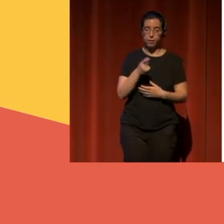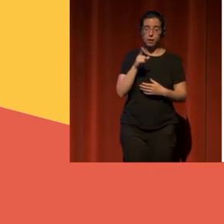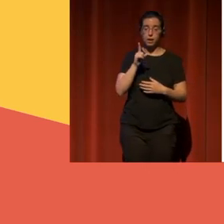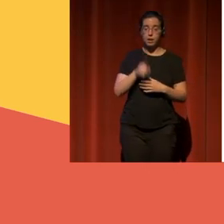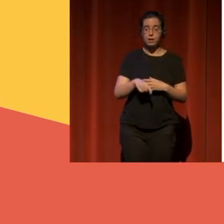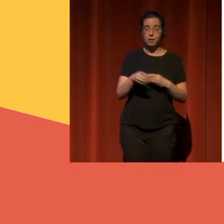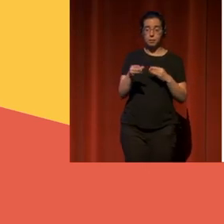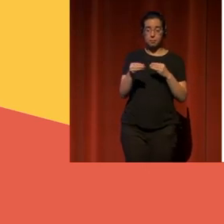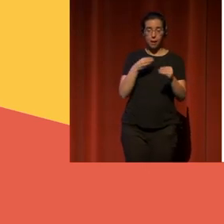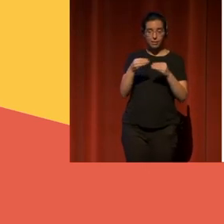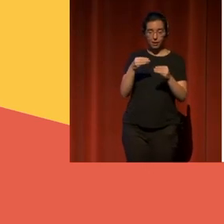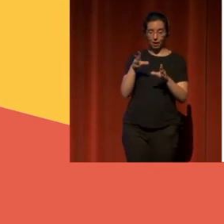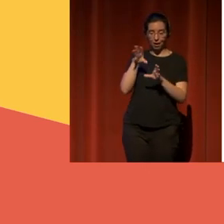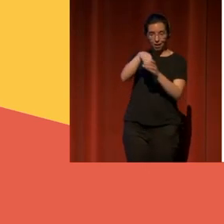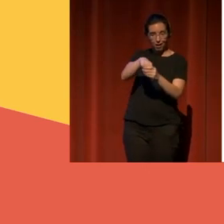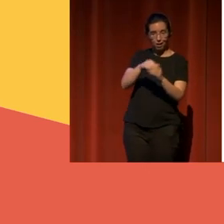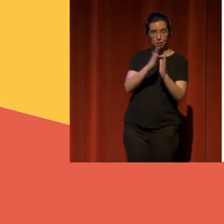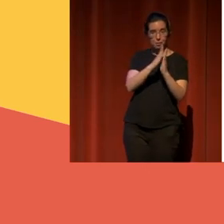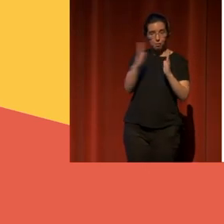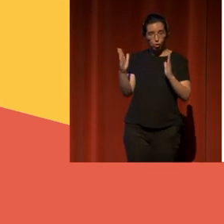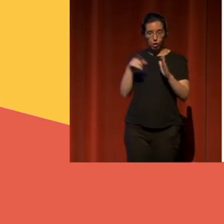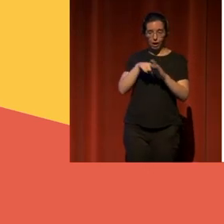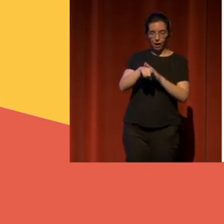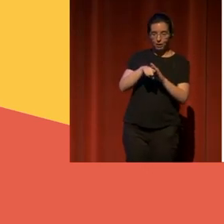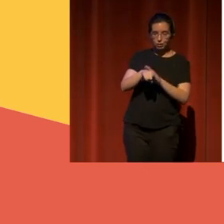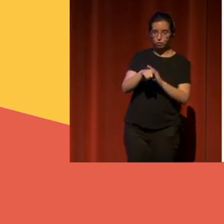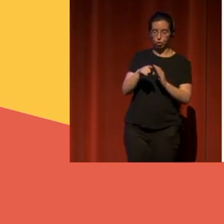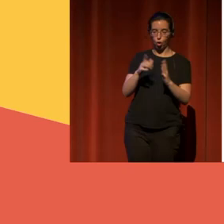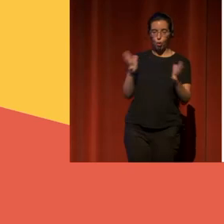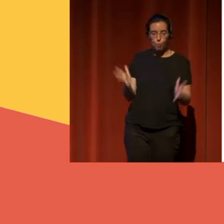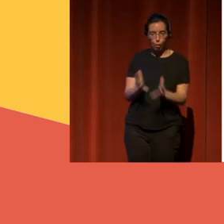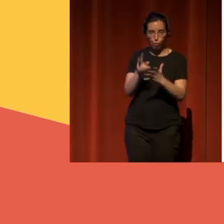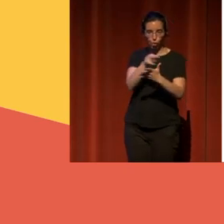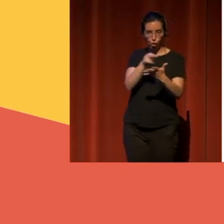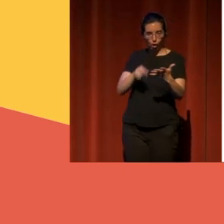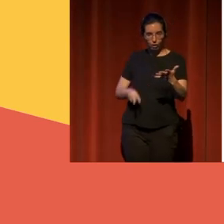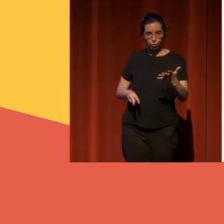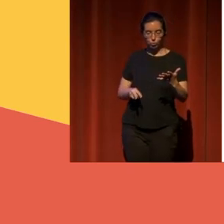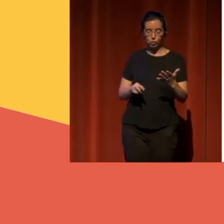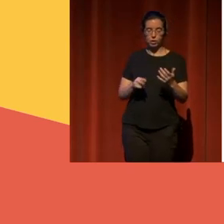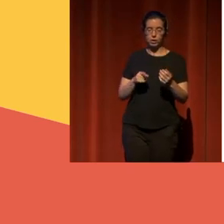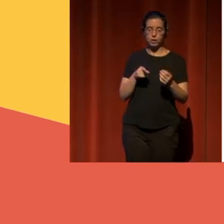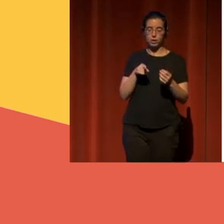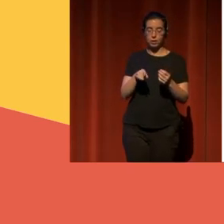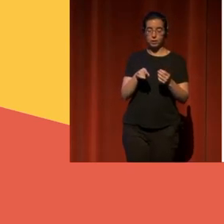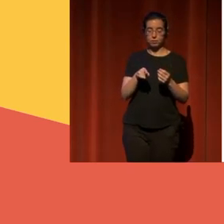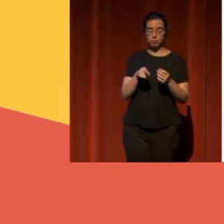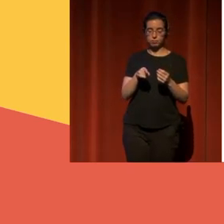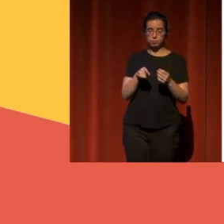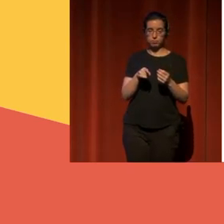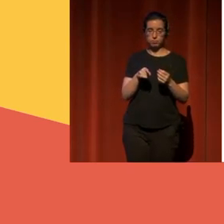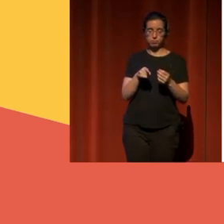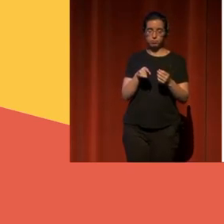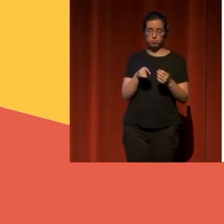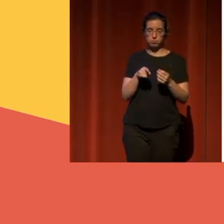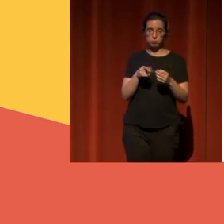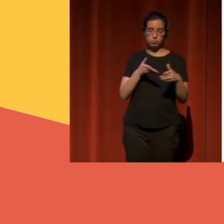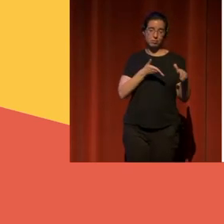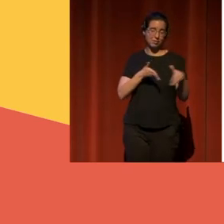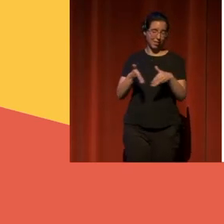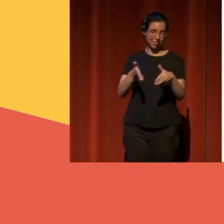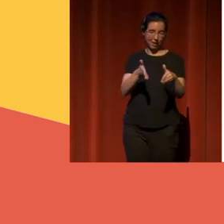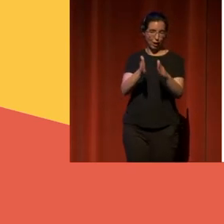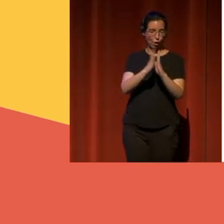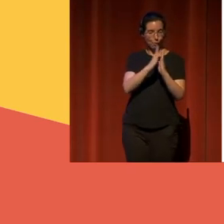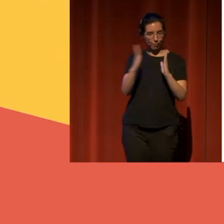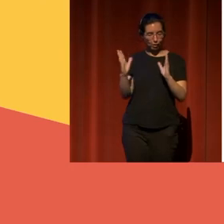introducir estos materiales en la biblioteca, para su gestión y para la promoción de la lectura. Y en este recorrido, por este sendero